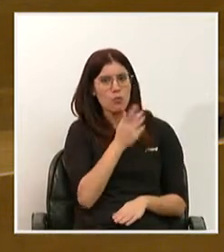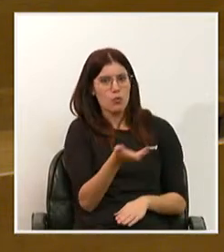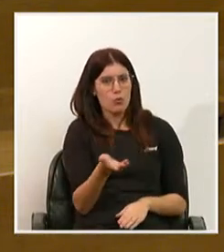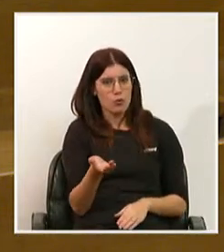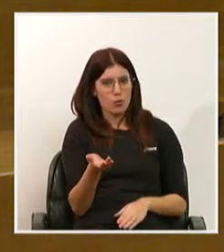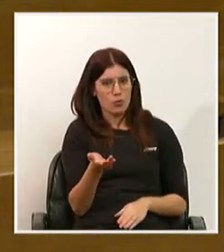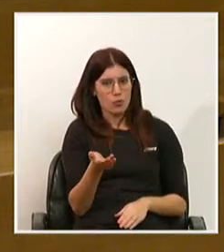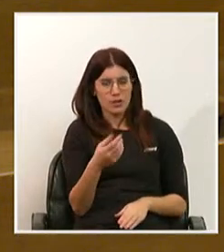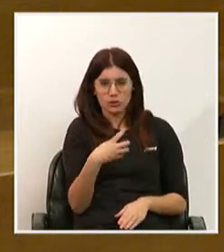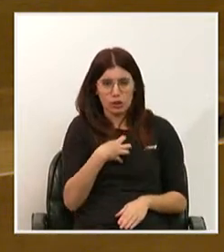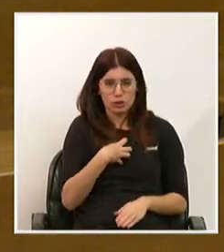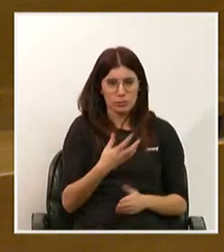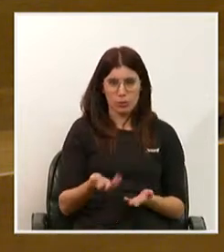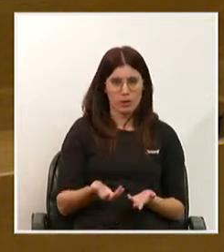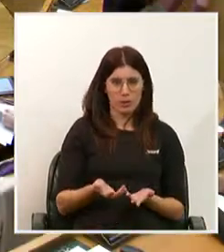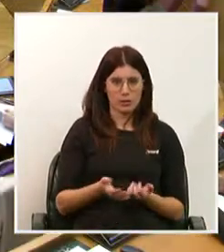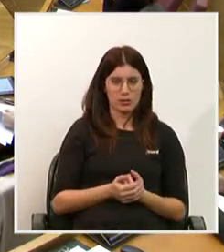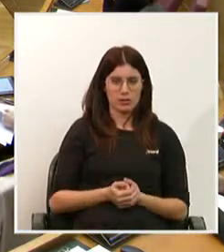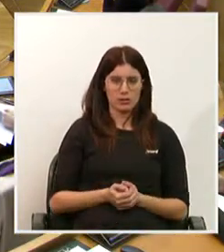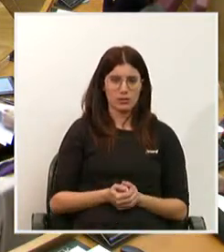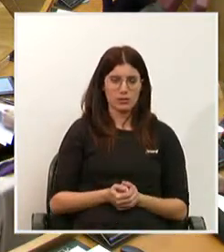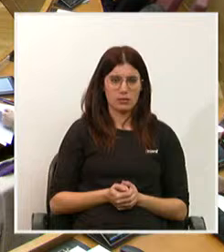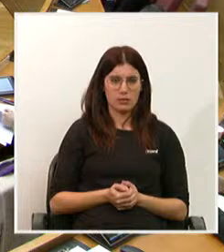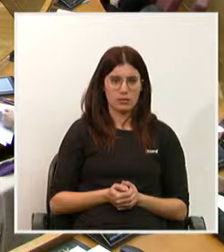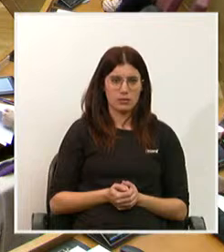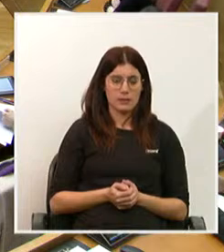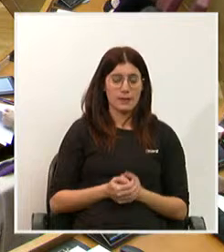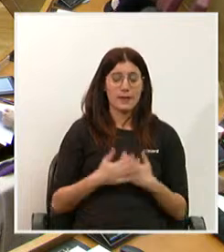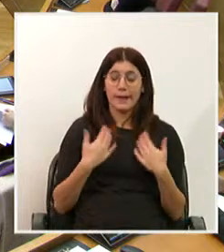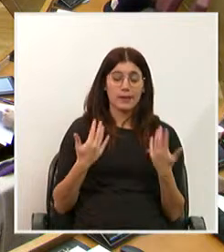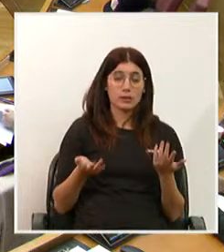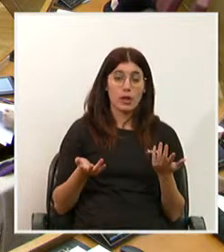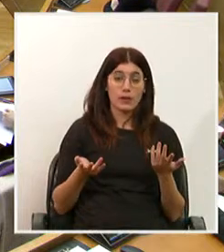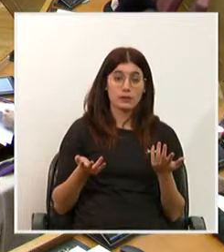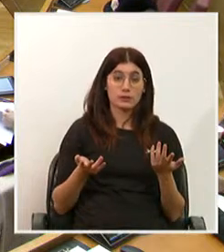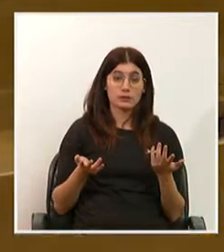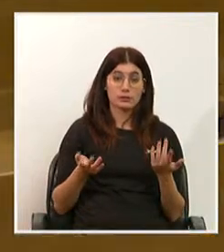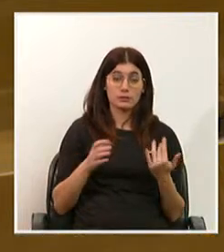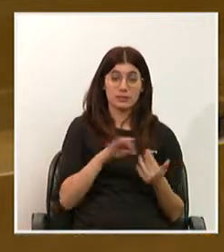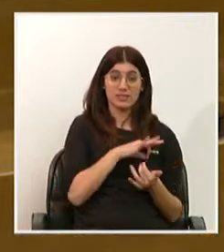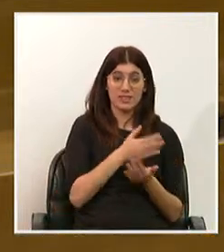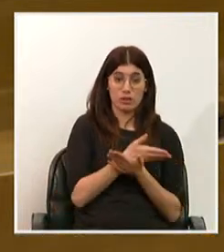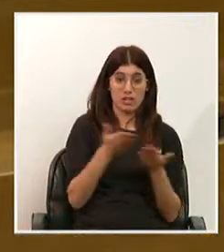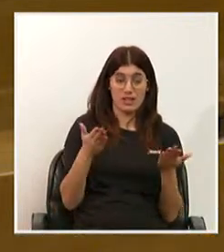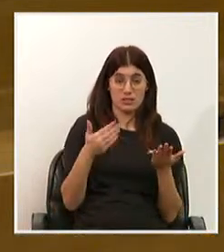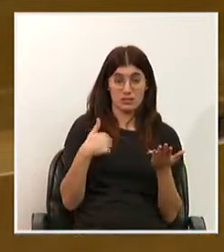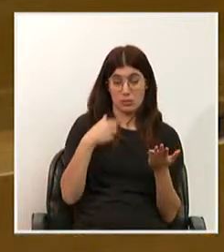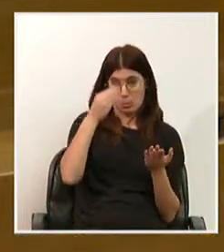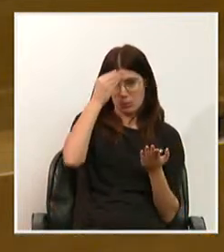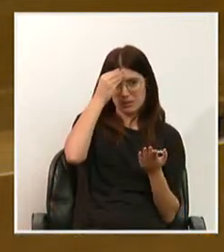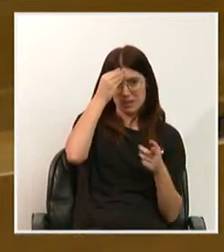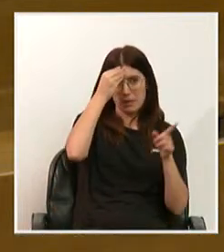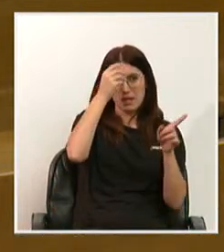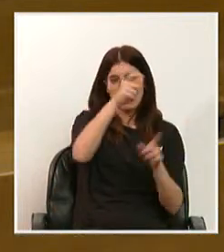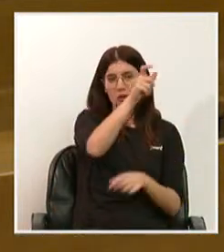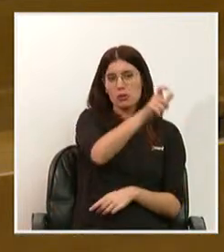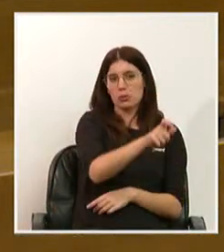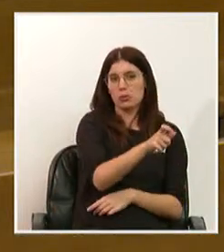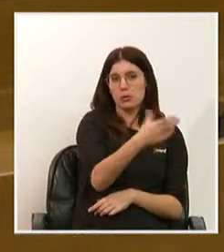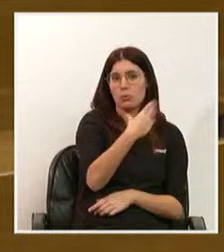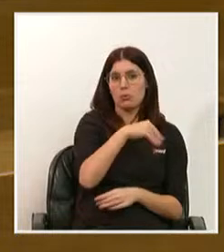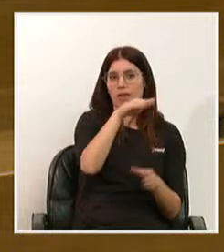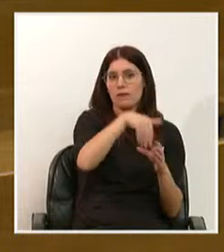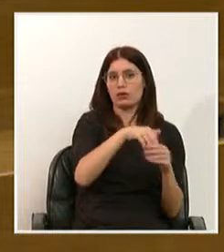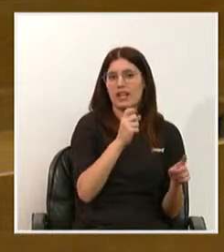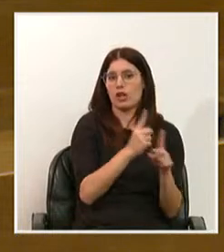señoría no es posible señoría yo me pens que ved podría votar en